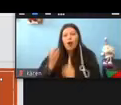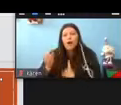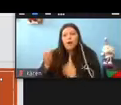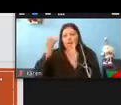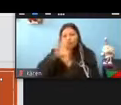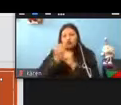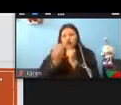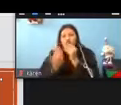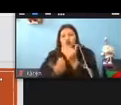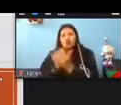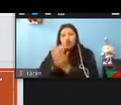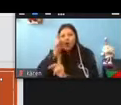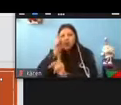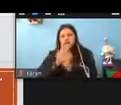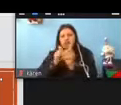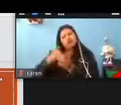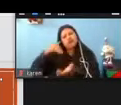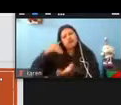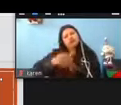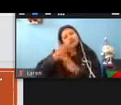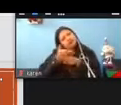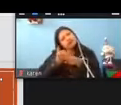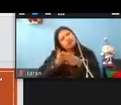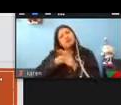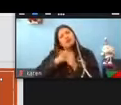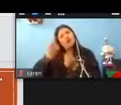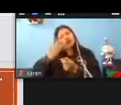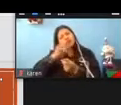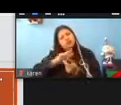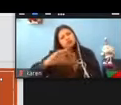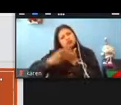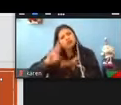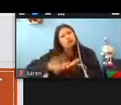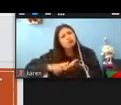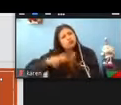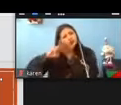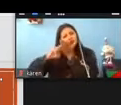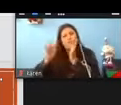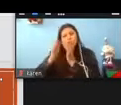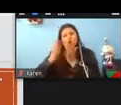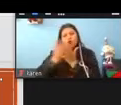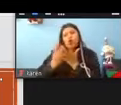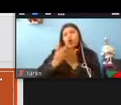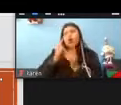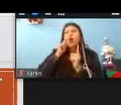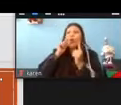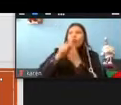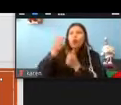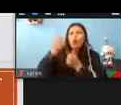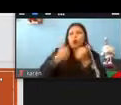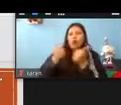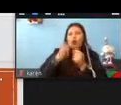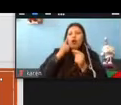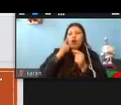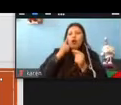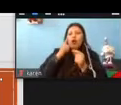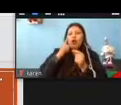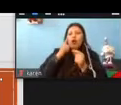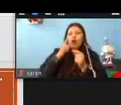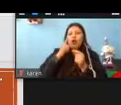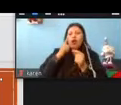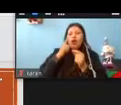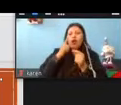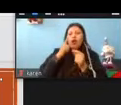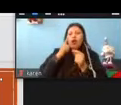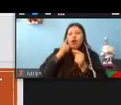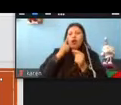que reclaman reparación frente a catástrofes no necesariamente políticas, sino que pueden ser